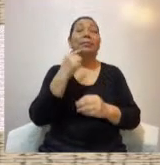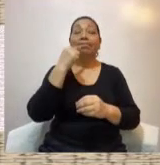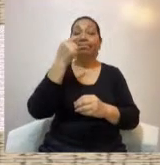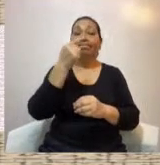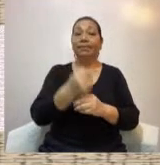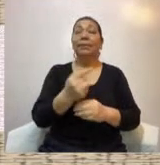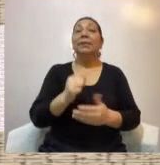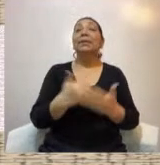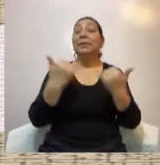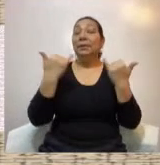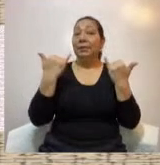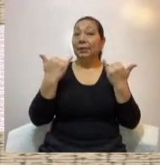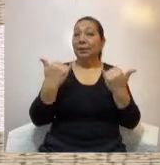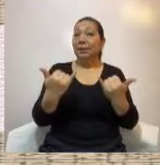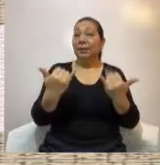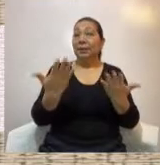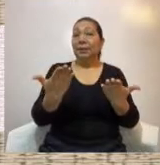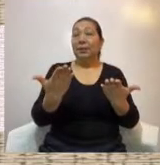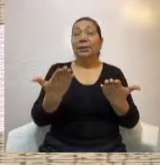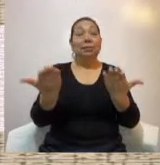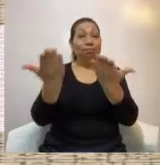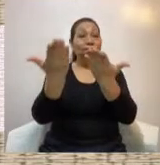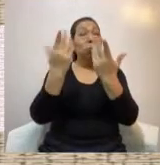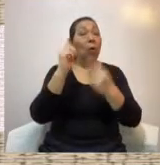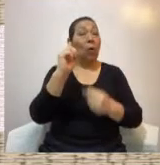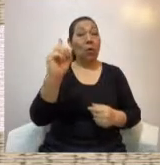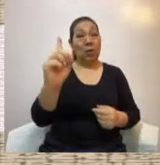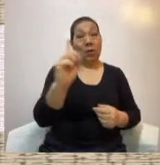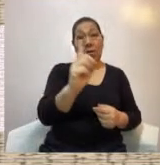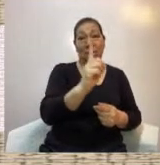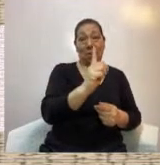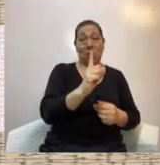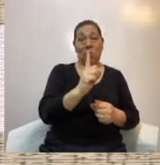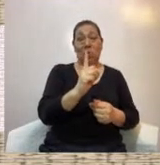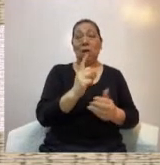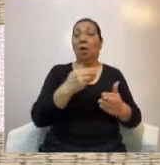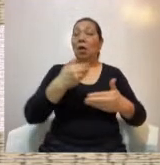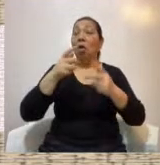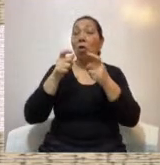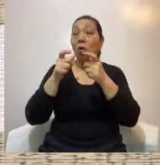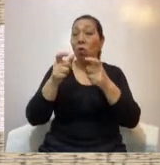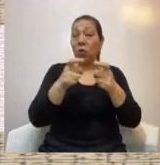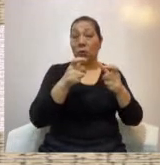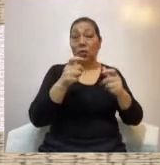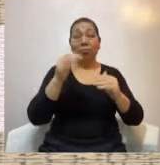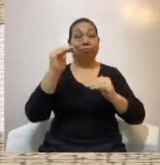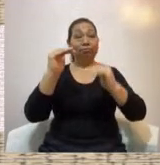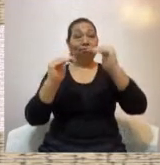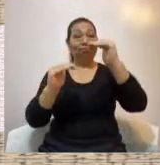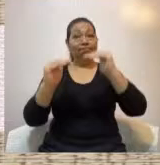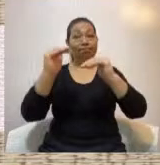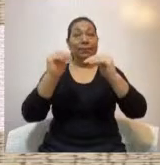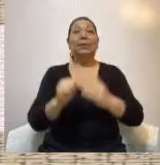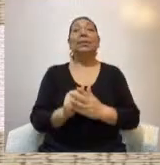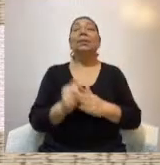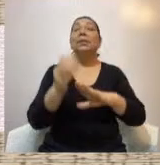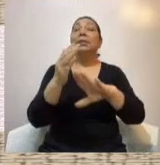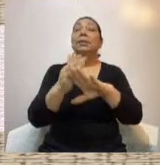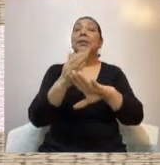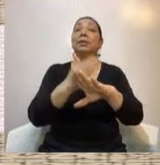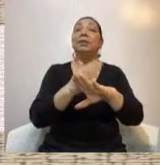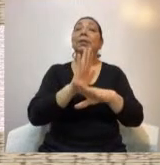la demandante, ¿no? En este sentido, luego de llevar a cabo cada uno de los pasos para la aplicación del control difuso que ya había el